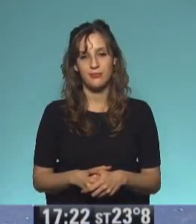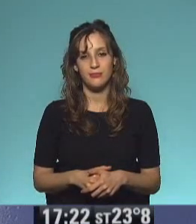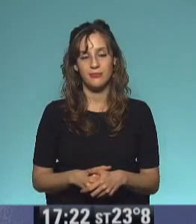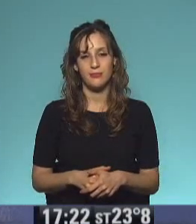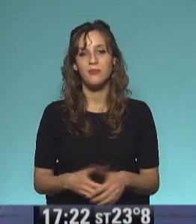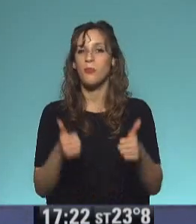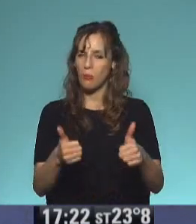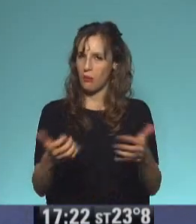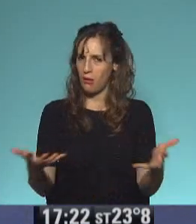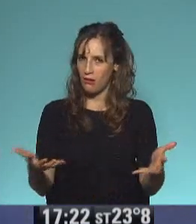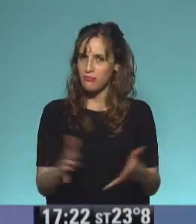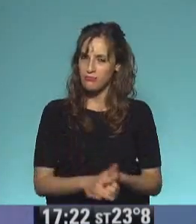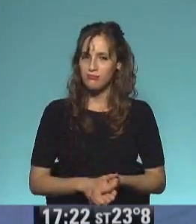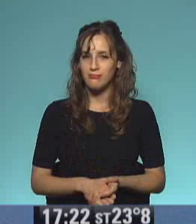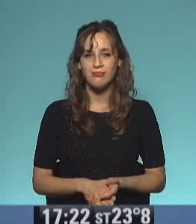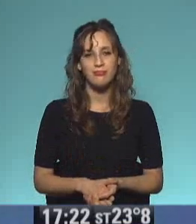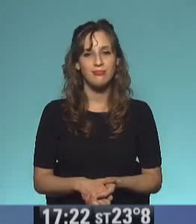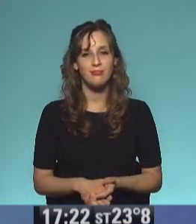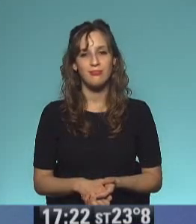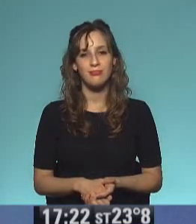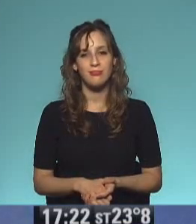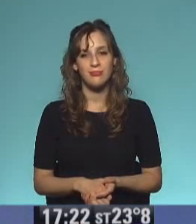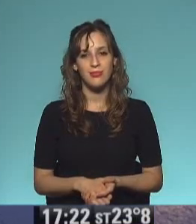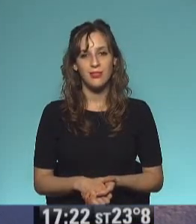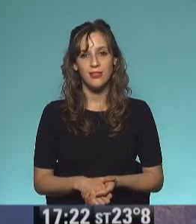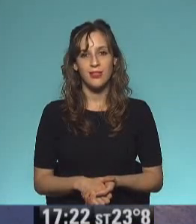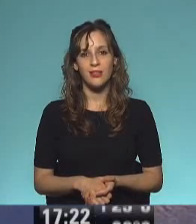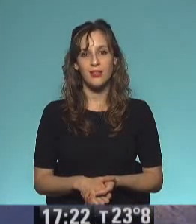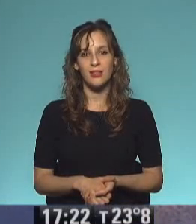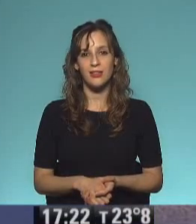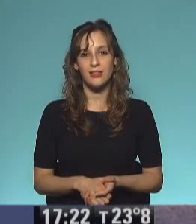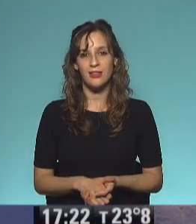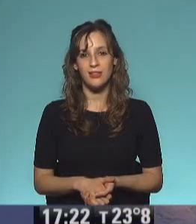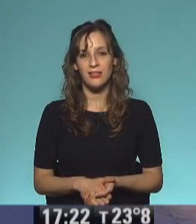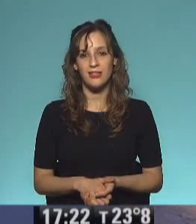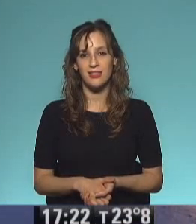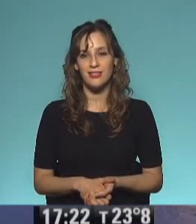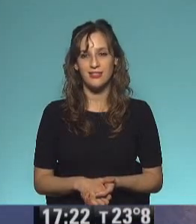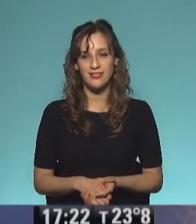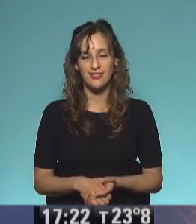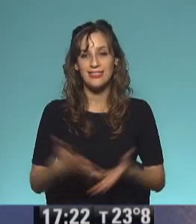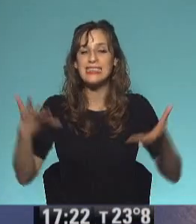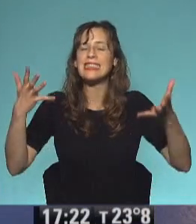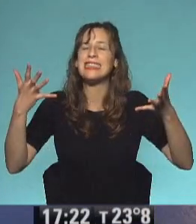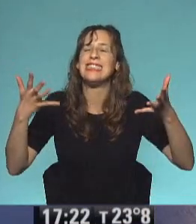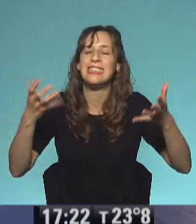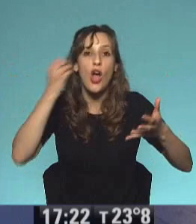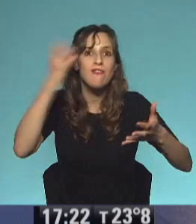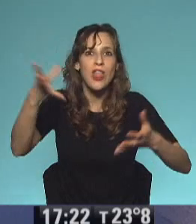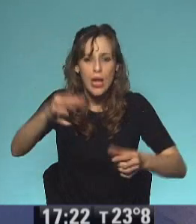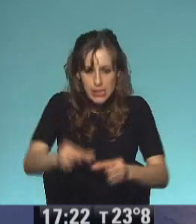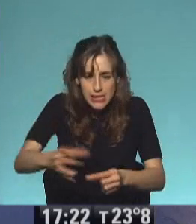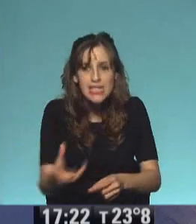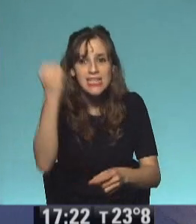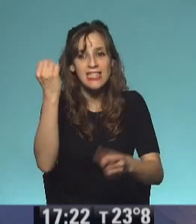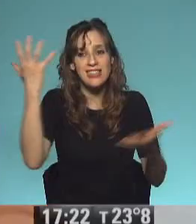Muy bien. ¡Bien, Agus! ¡Ay, te olvidaste de agarrar! ¡Ah! ¡Venía tan bien!